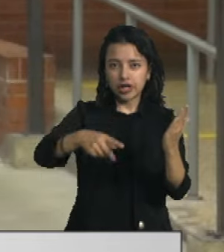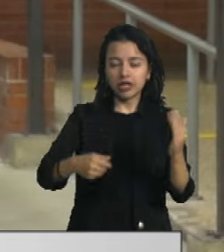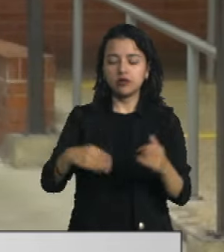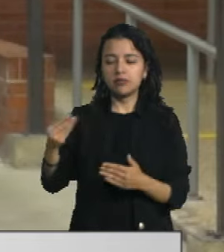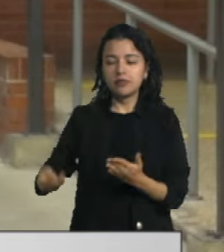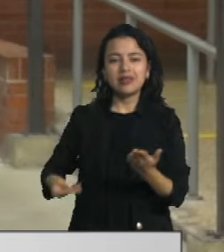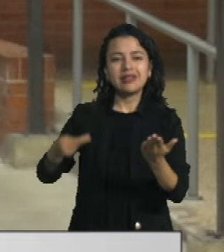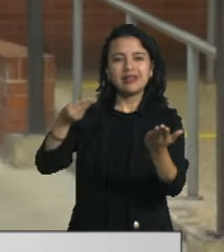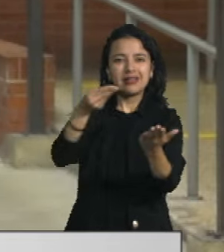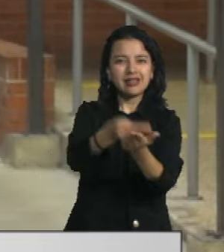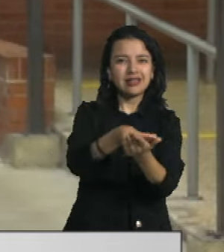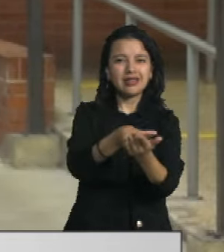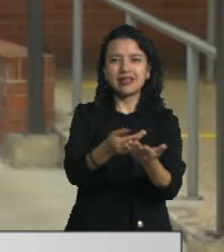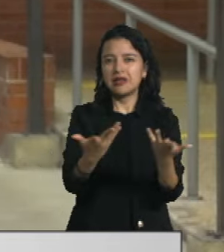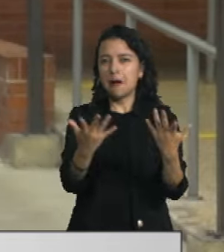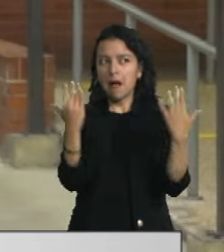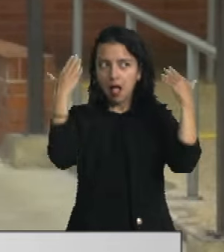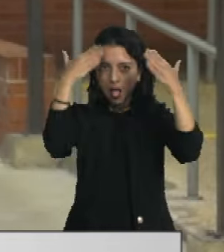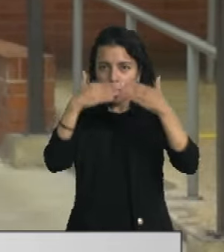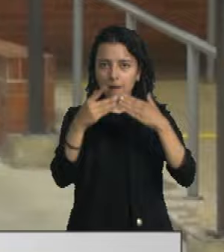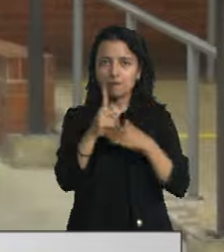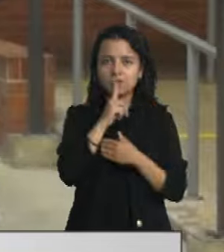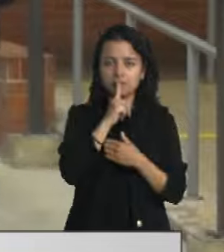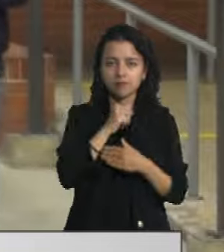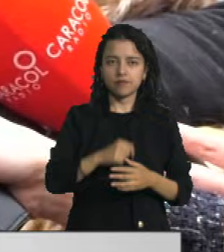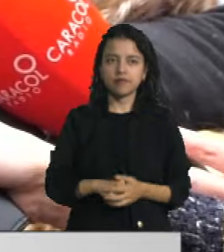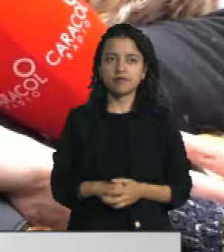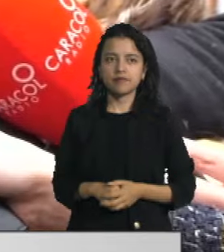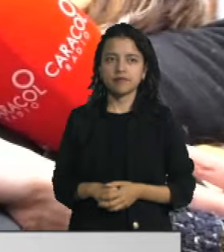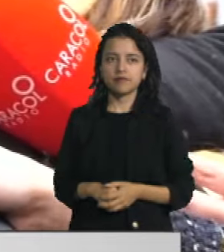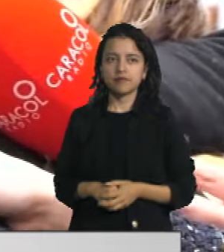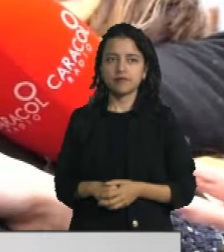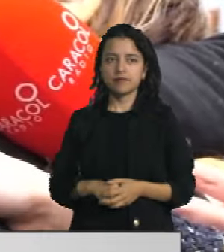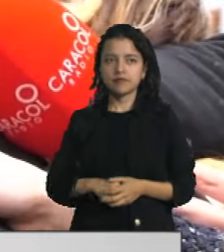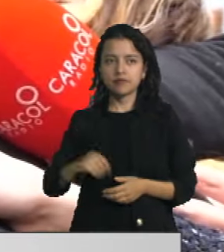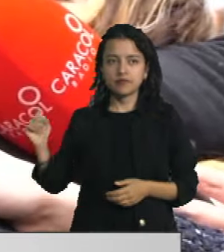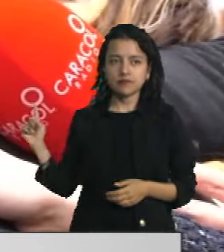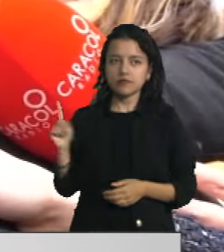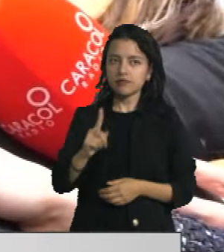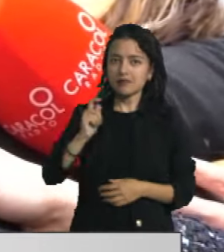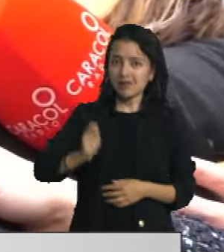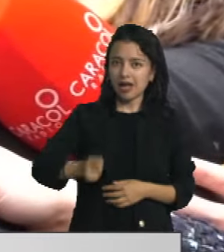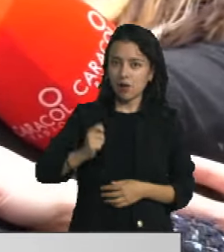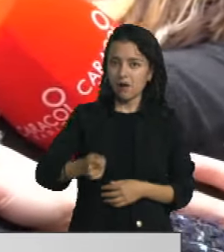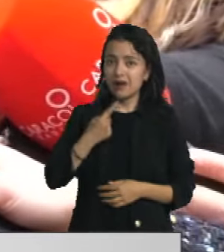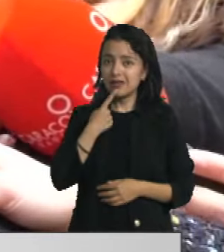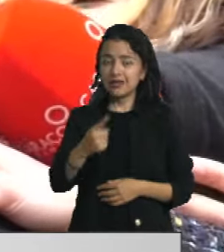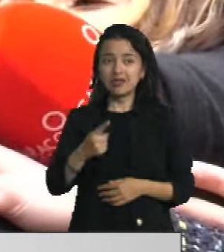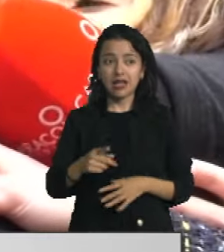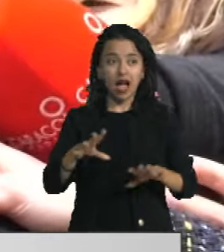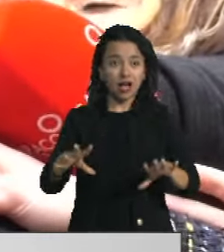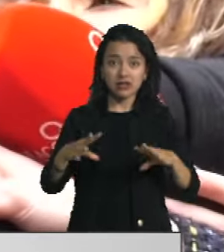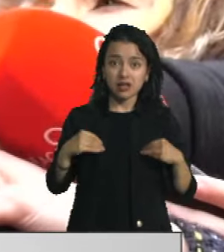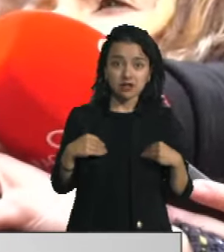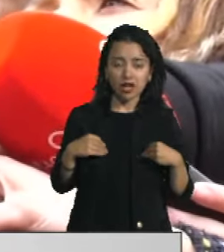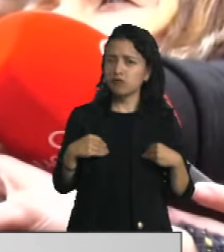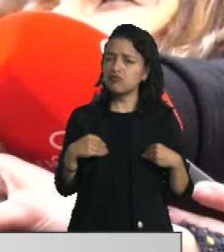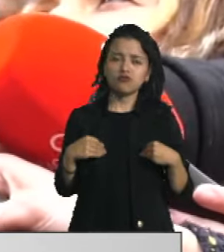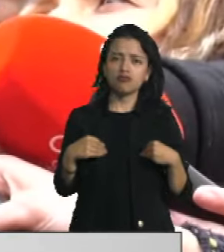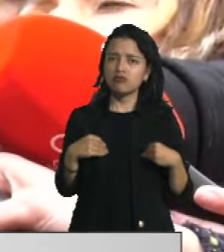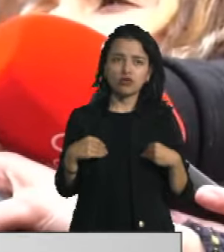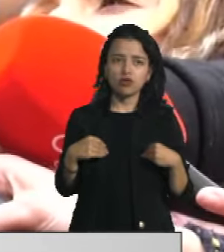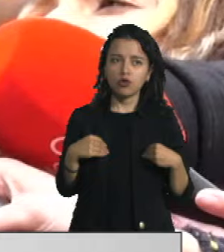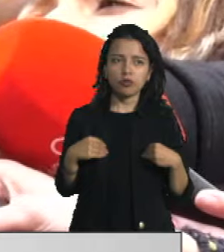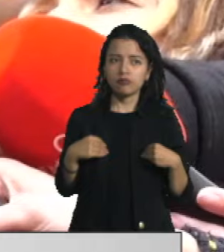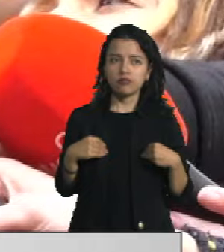de uno de los implicados en este caso de corrupción. No se van a aceptar los cargos. Esperamos que después de